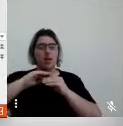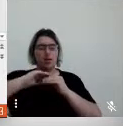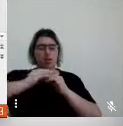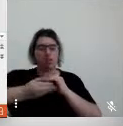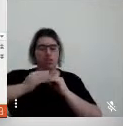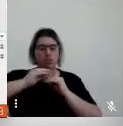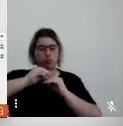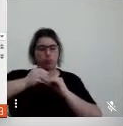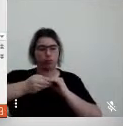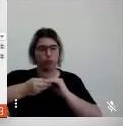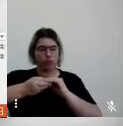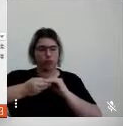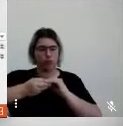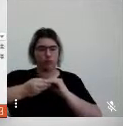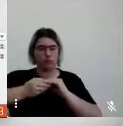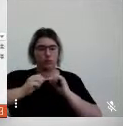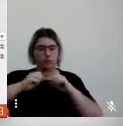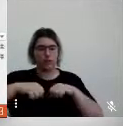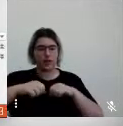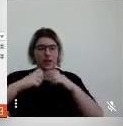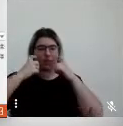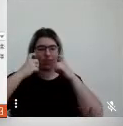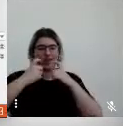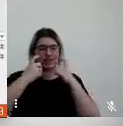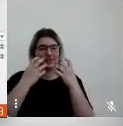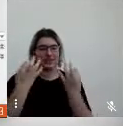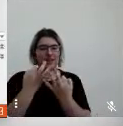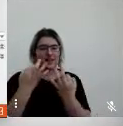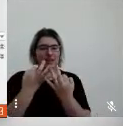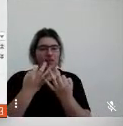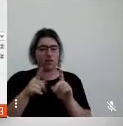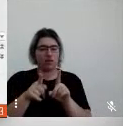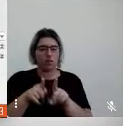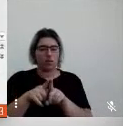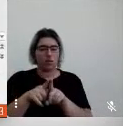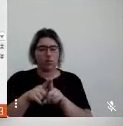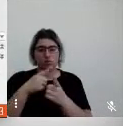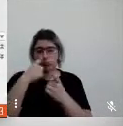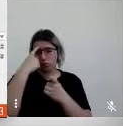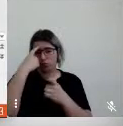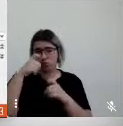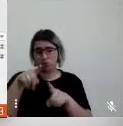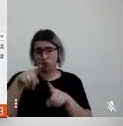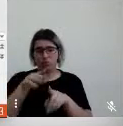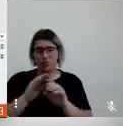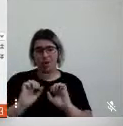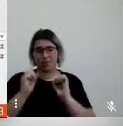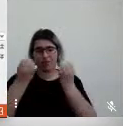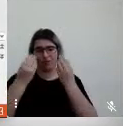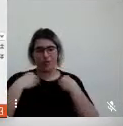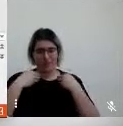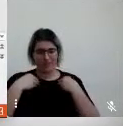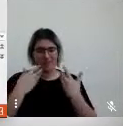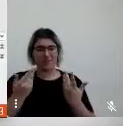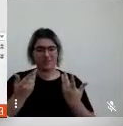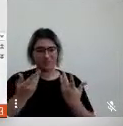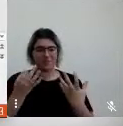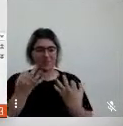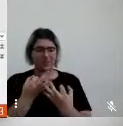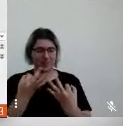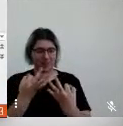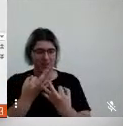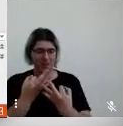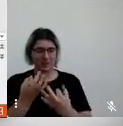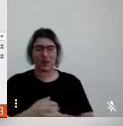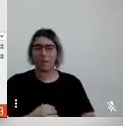mucosa intestinal. Y van a intentar buscarse la vida ellas por sí solas para intentar sobrevivir. ¿Qué puede pasar?